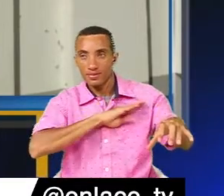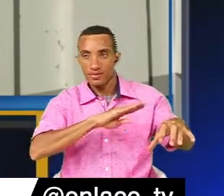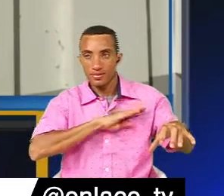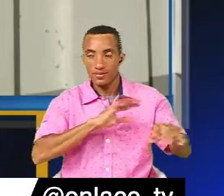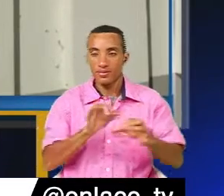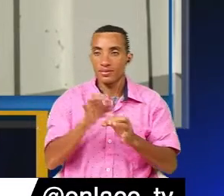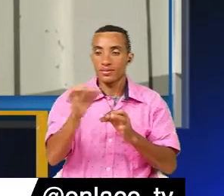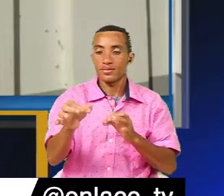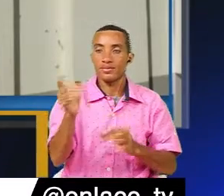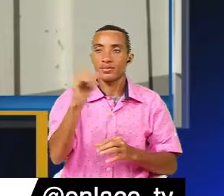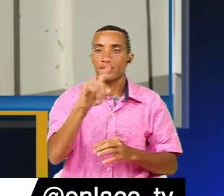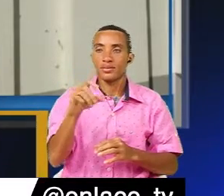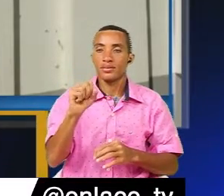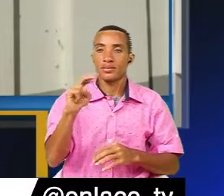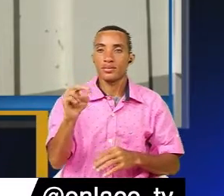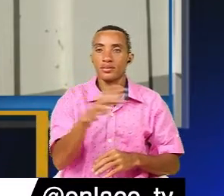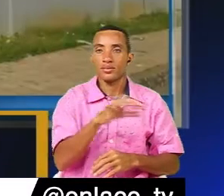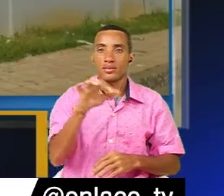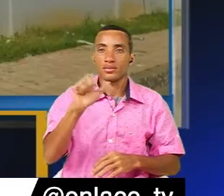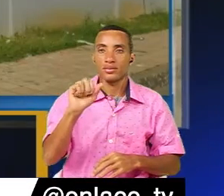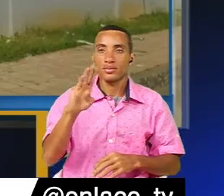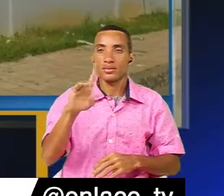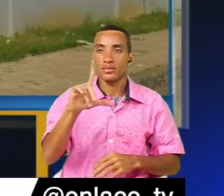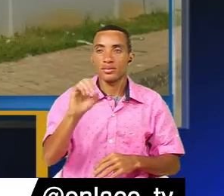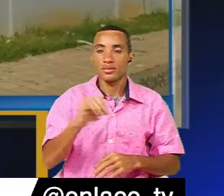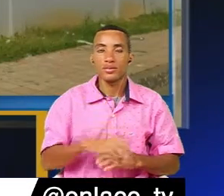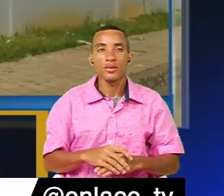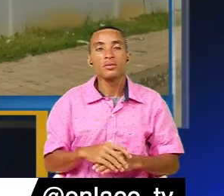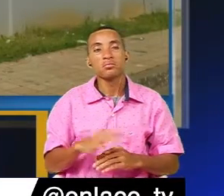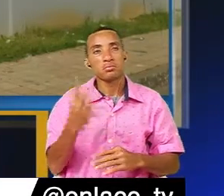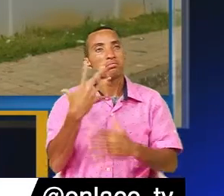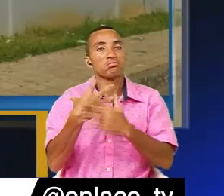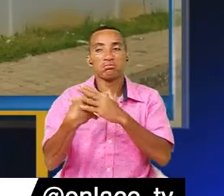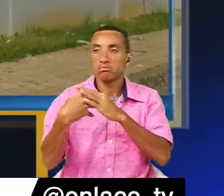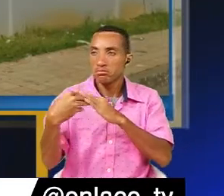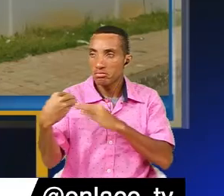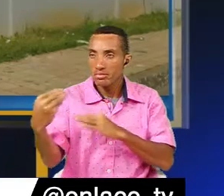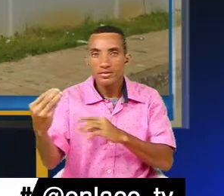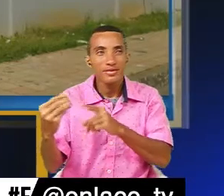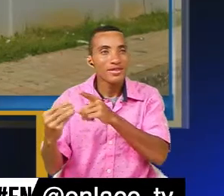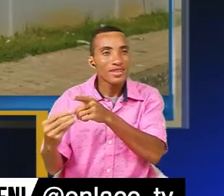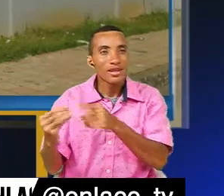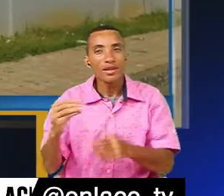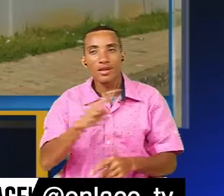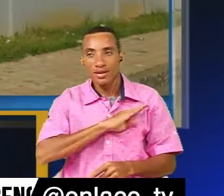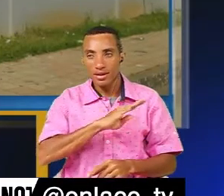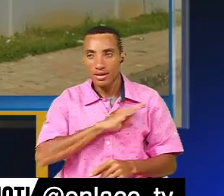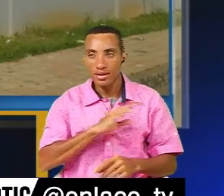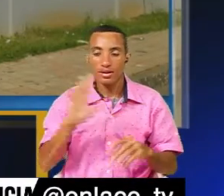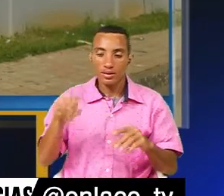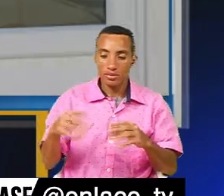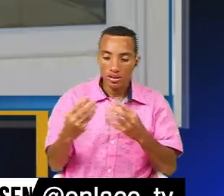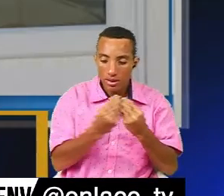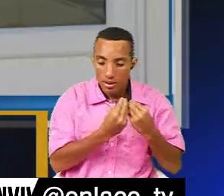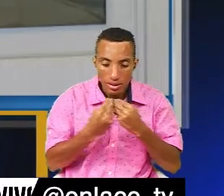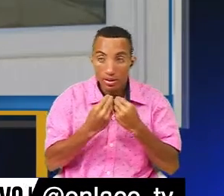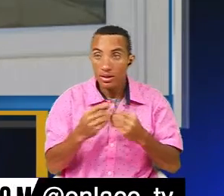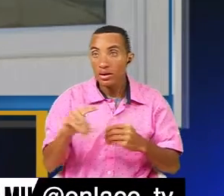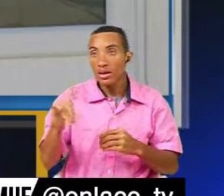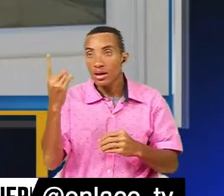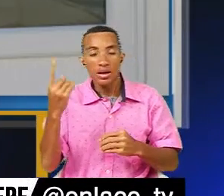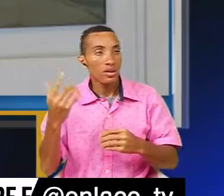en el momento en que iba saliendo el alcalde municipal junto con los concejales. Pues tenemos que reportar que no se